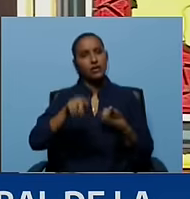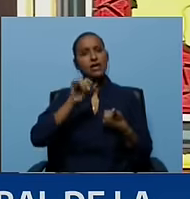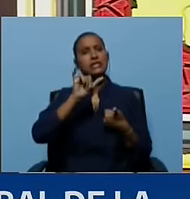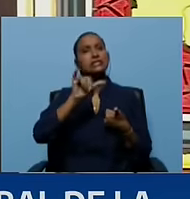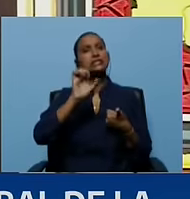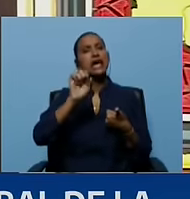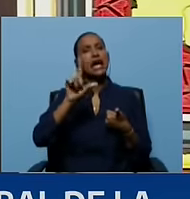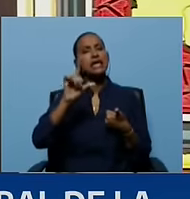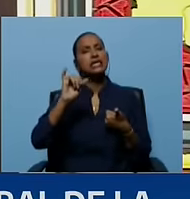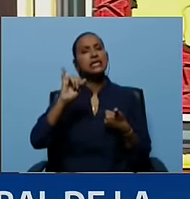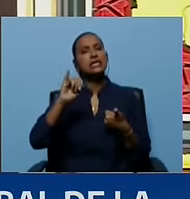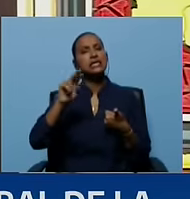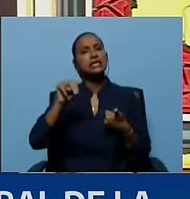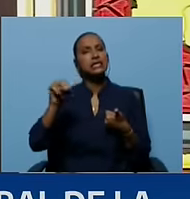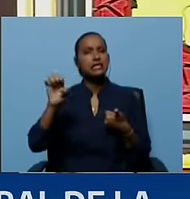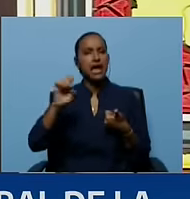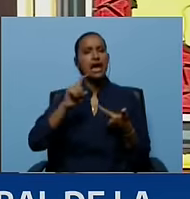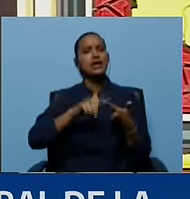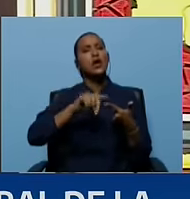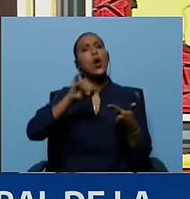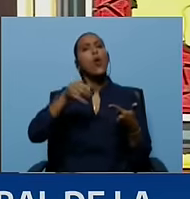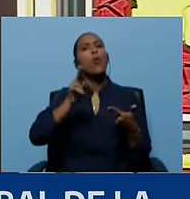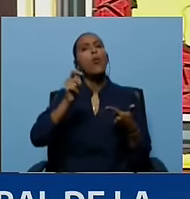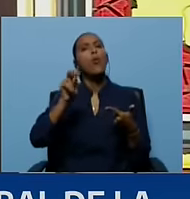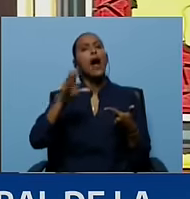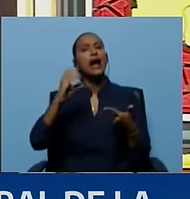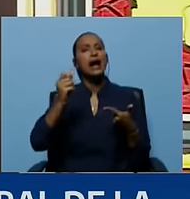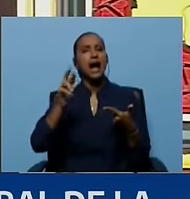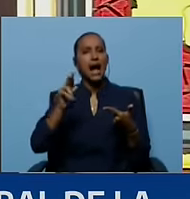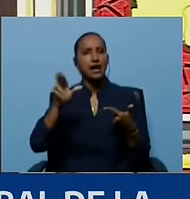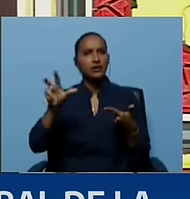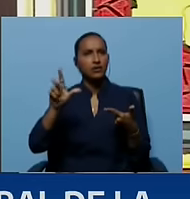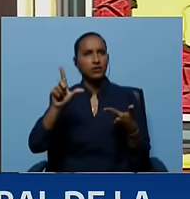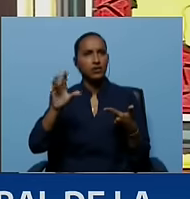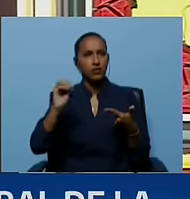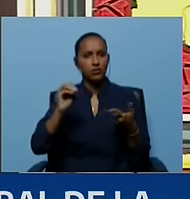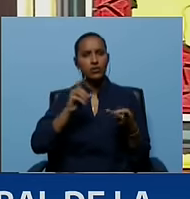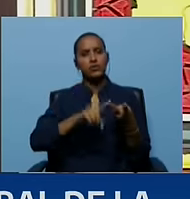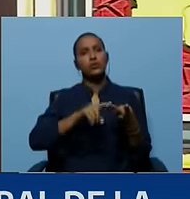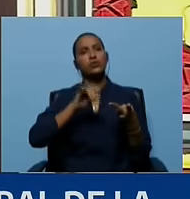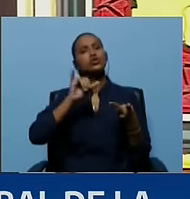José. Juan Carlos. Jochenberg Orlando.